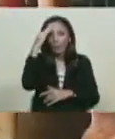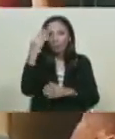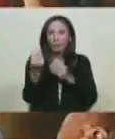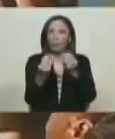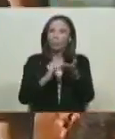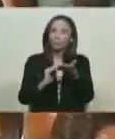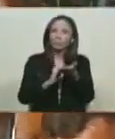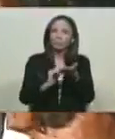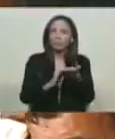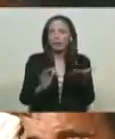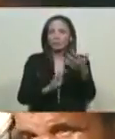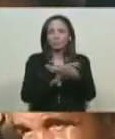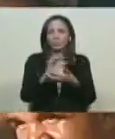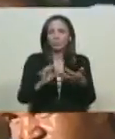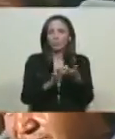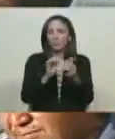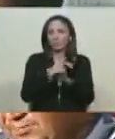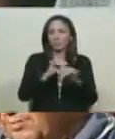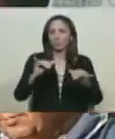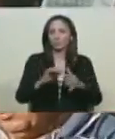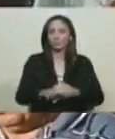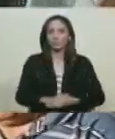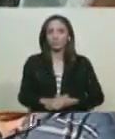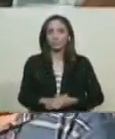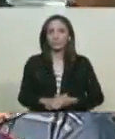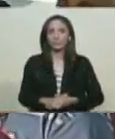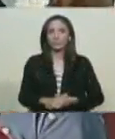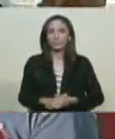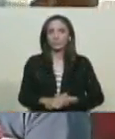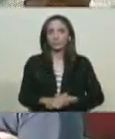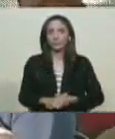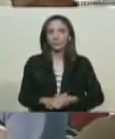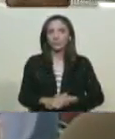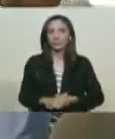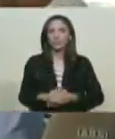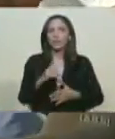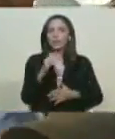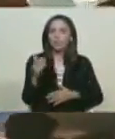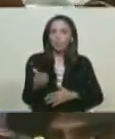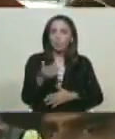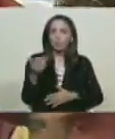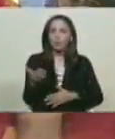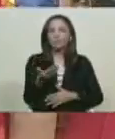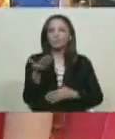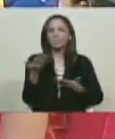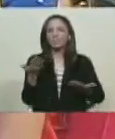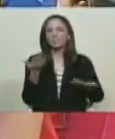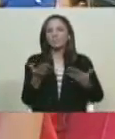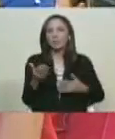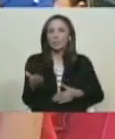hermanas transportistas. También es importante, y ya con esto concluimos,